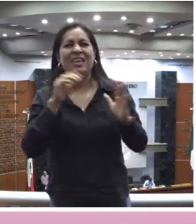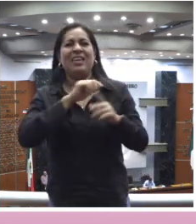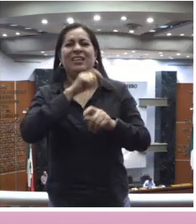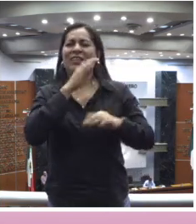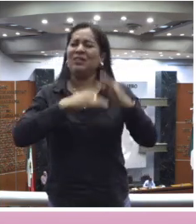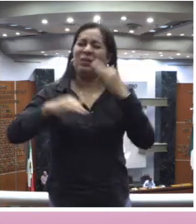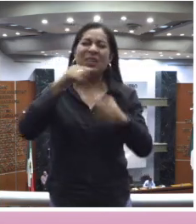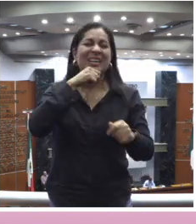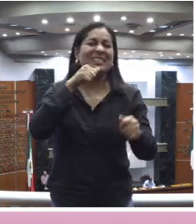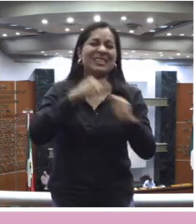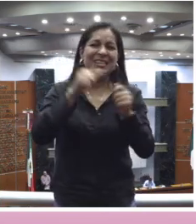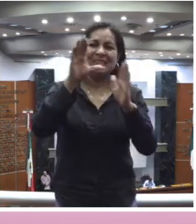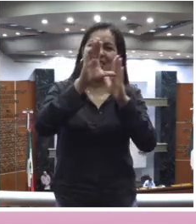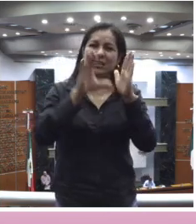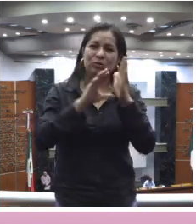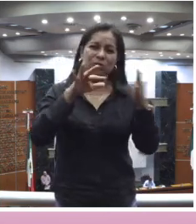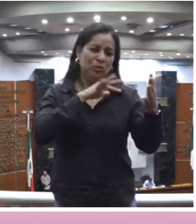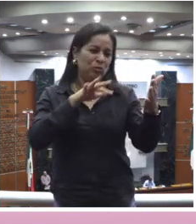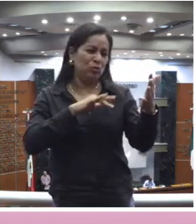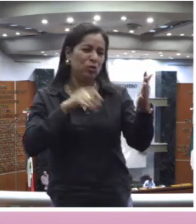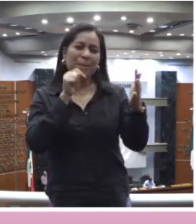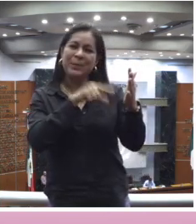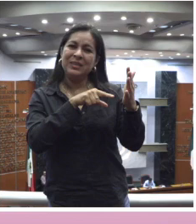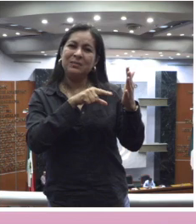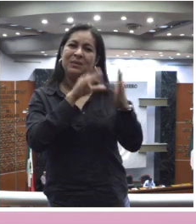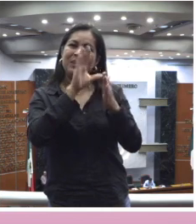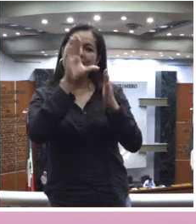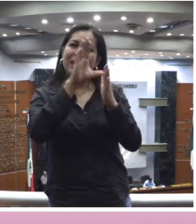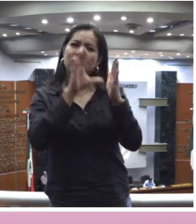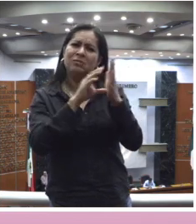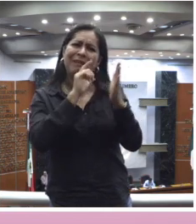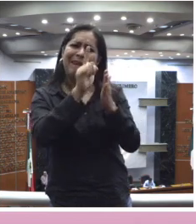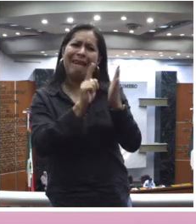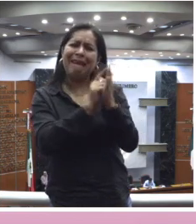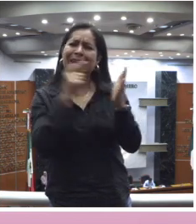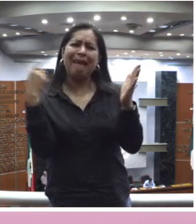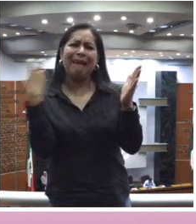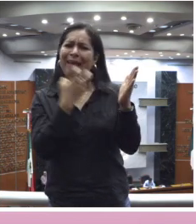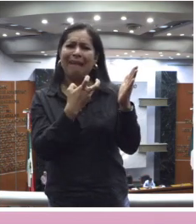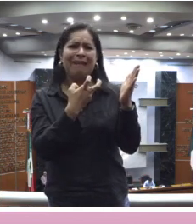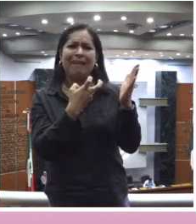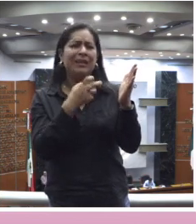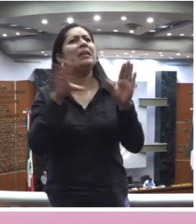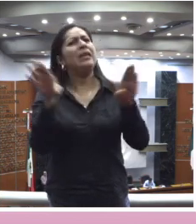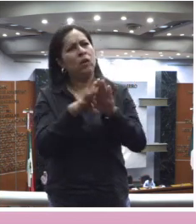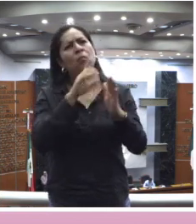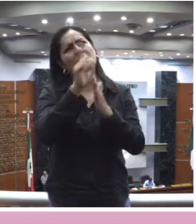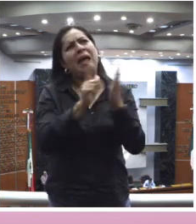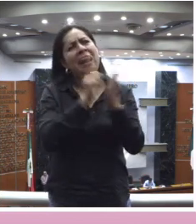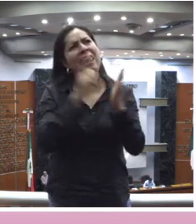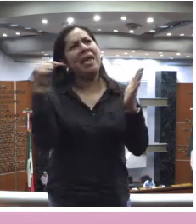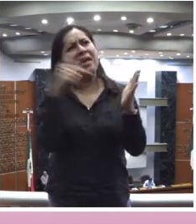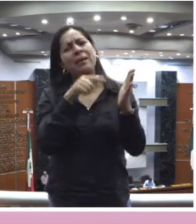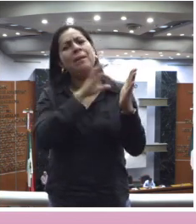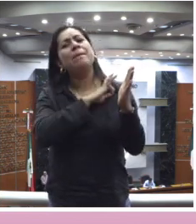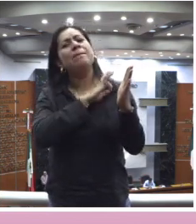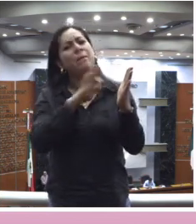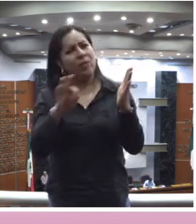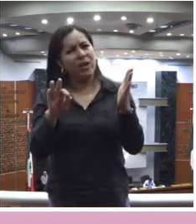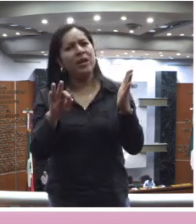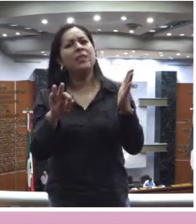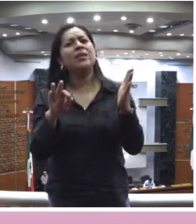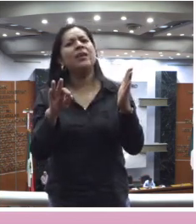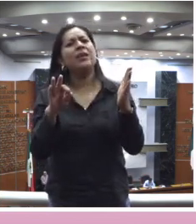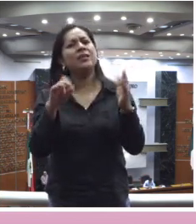textos constitucionales, que la Constitución es una ley y que como es una ley puede entrar una